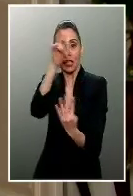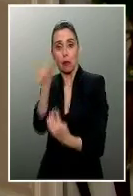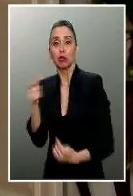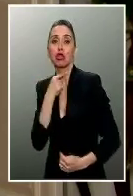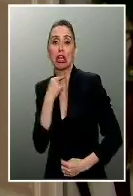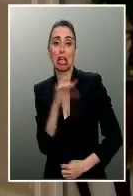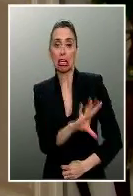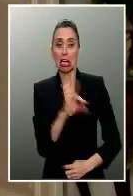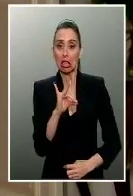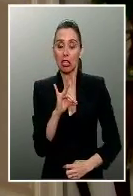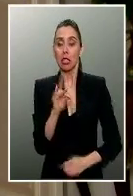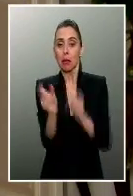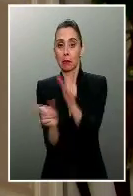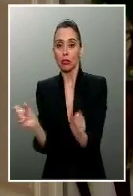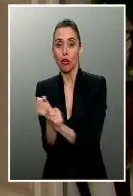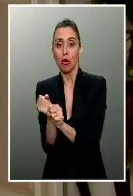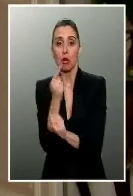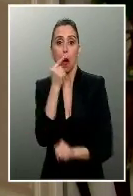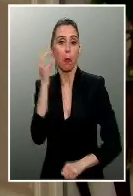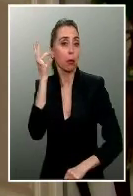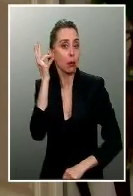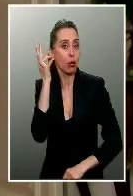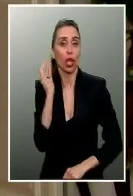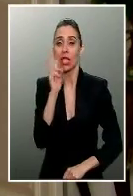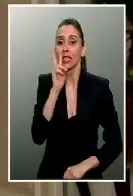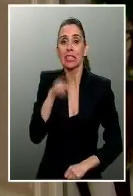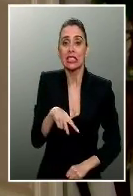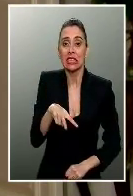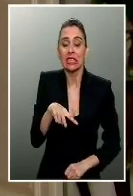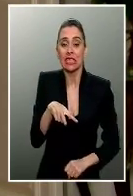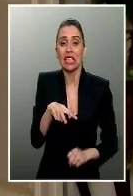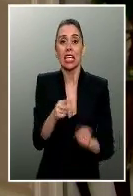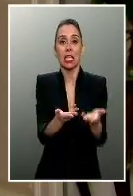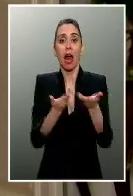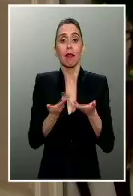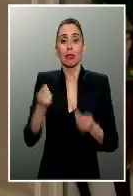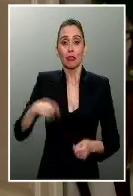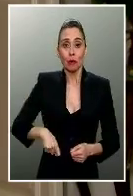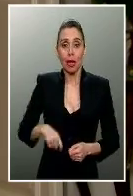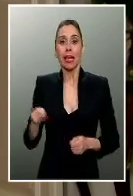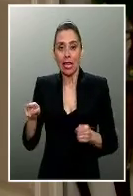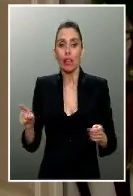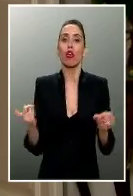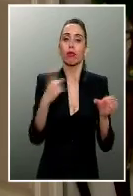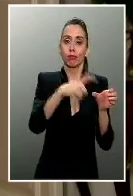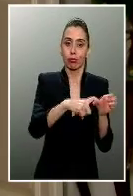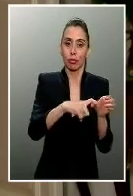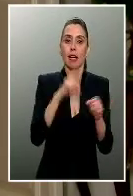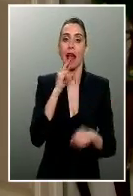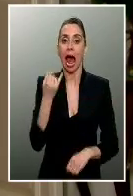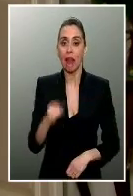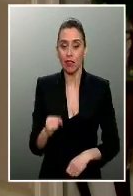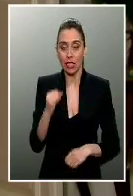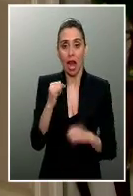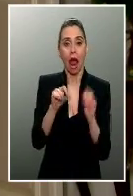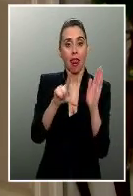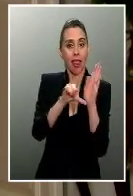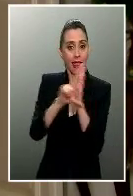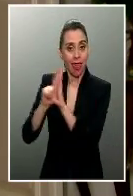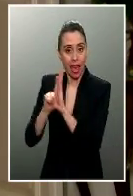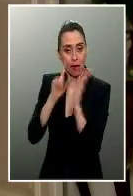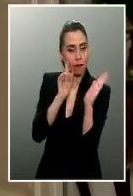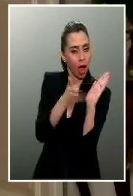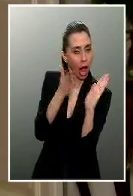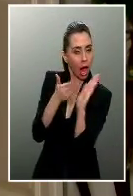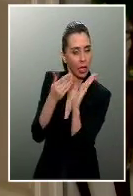quieran y que acojan los trabajadores y trabajadoras que hoy carecen de cobertura previsional finalmente revisaremos la legislación que